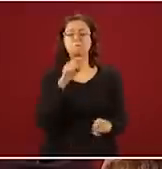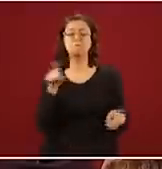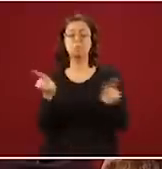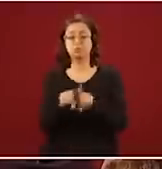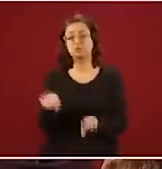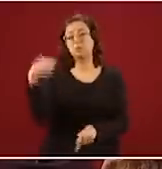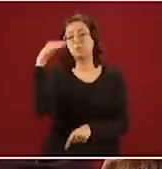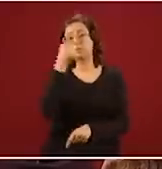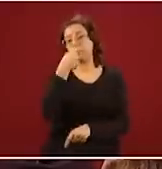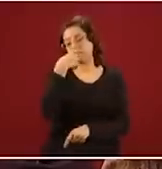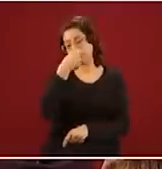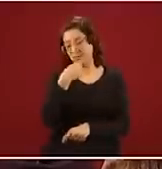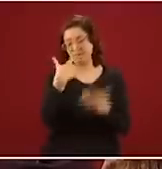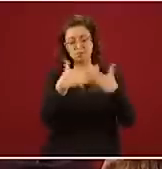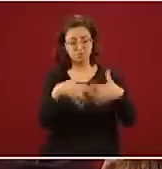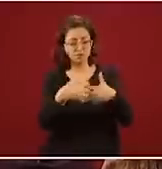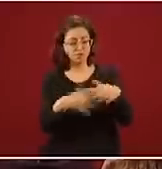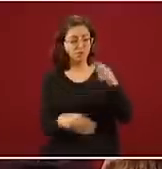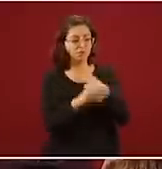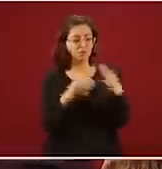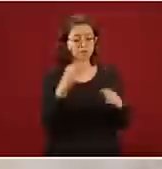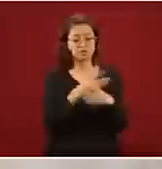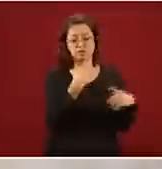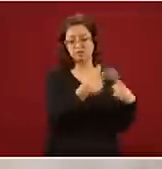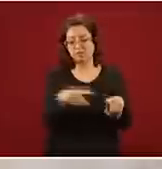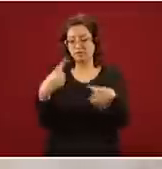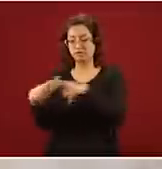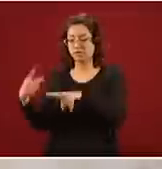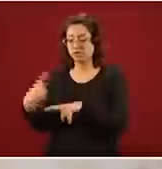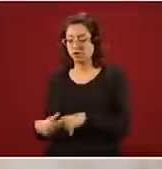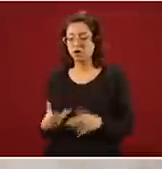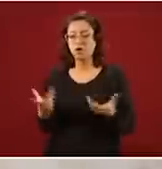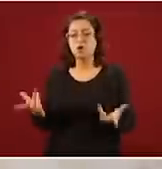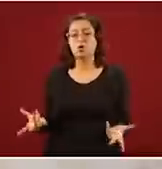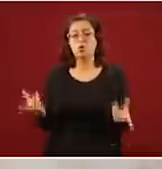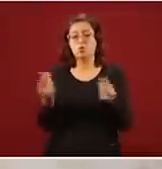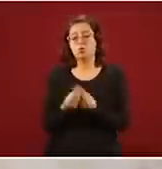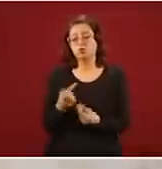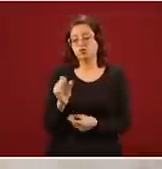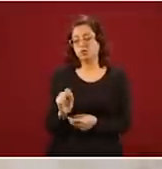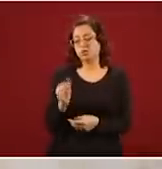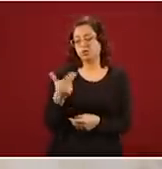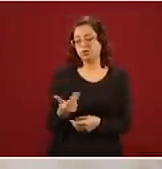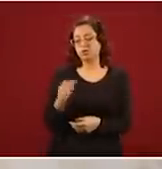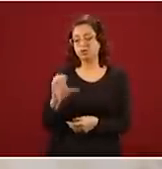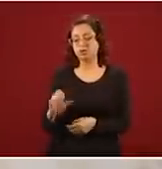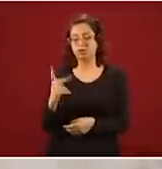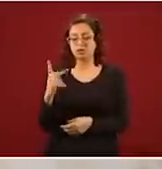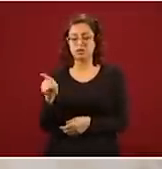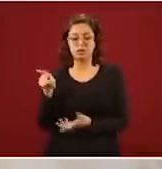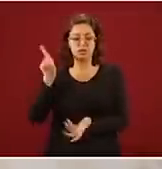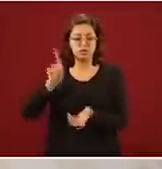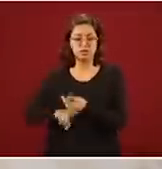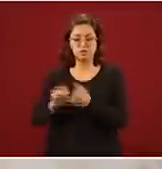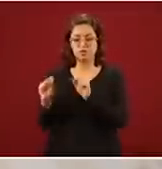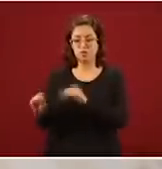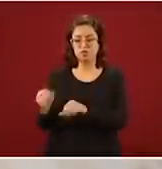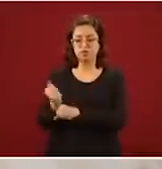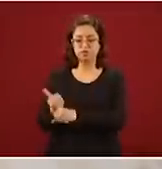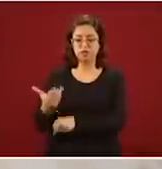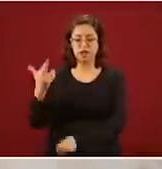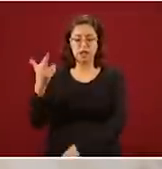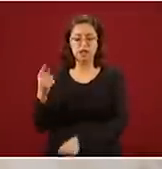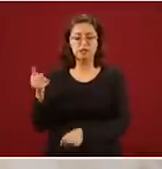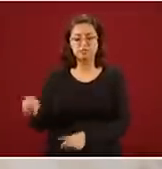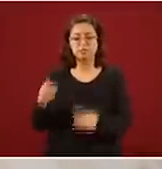en coordinación con la Secretaría de Hacienda y Crédito Público a través de la Oficialía Mayor, y ustedes conocen